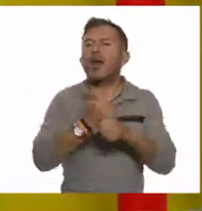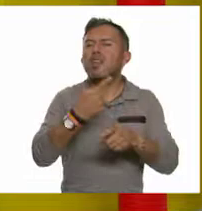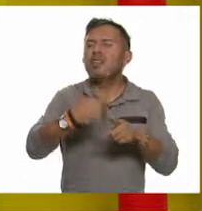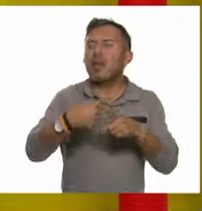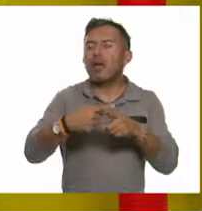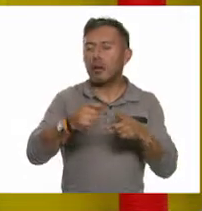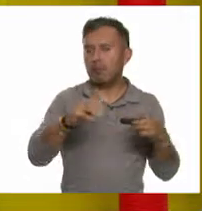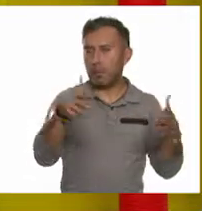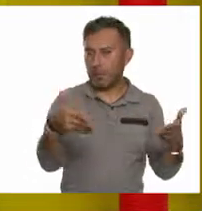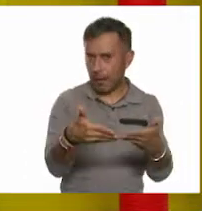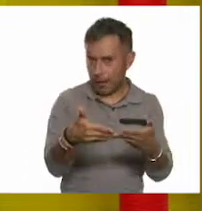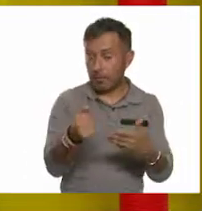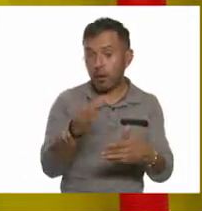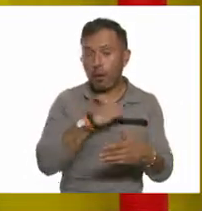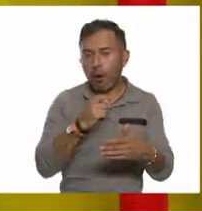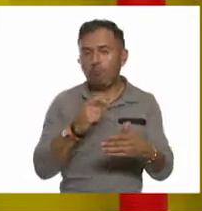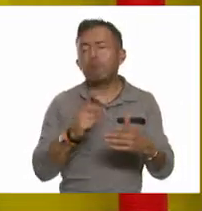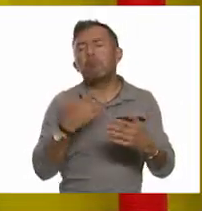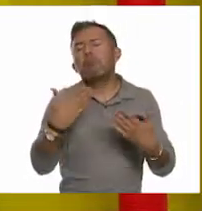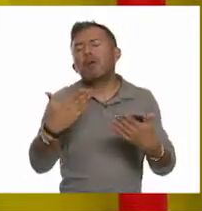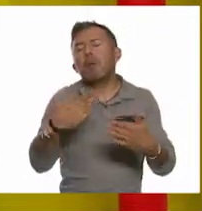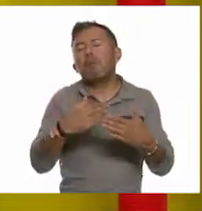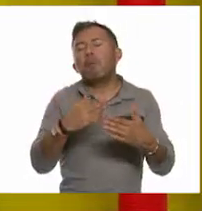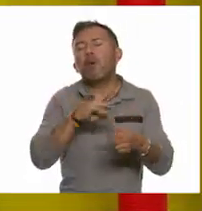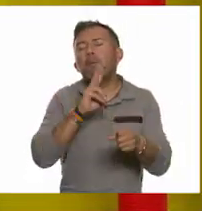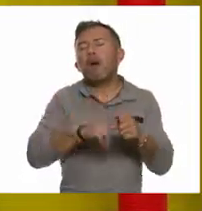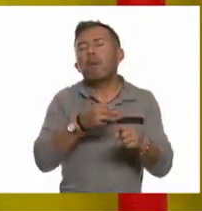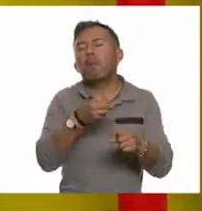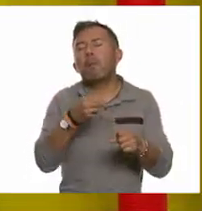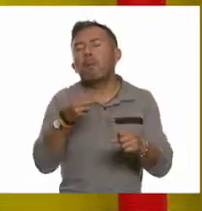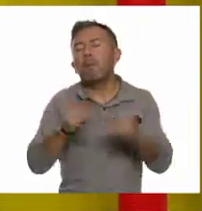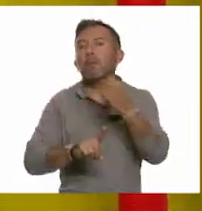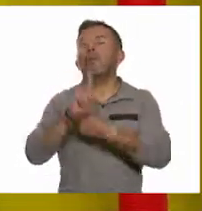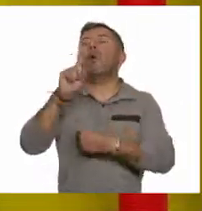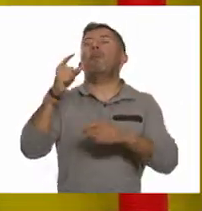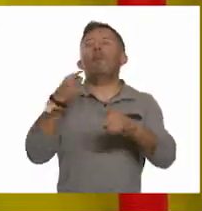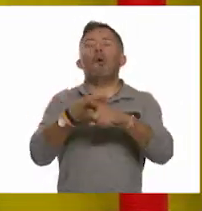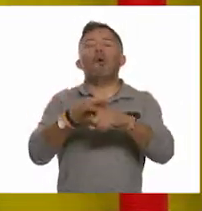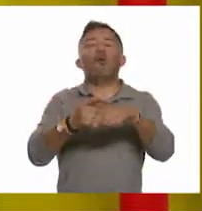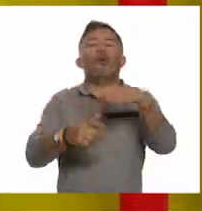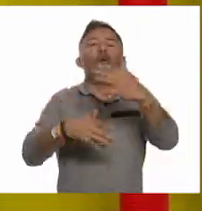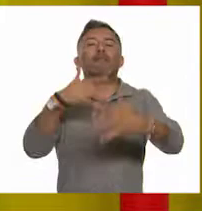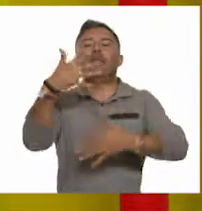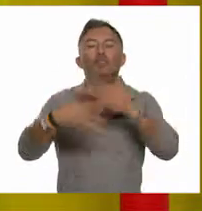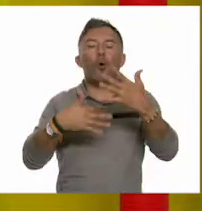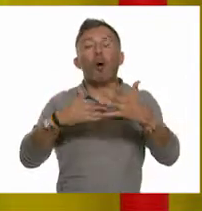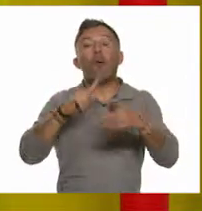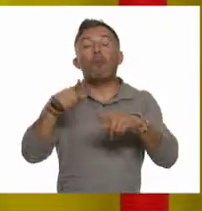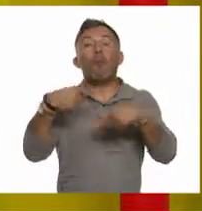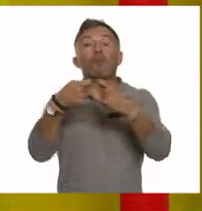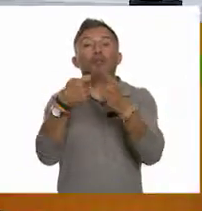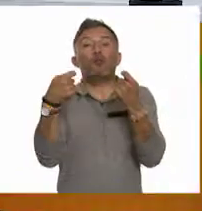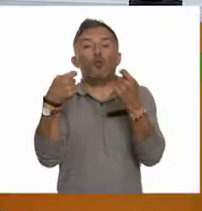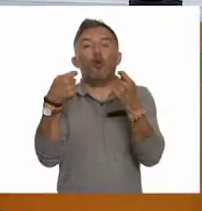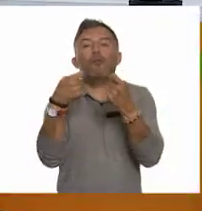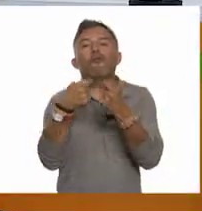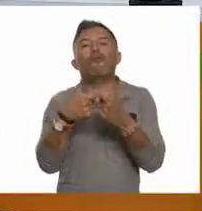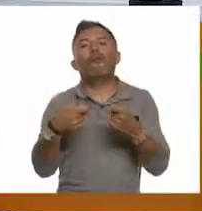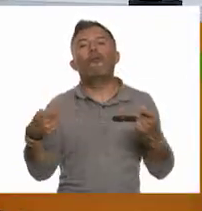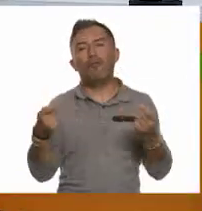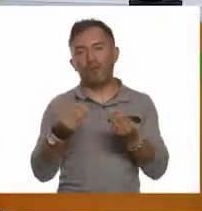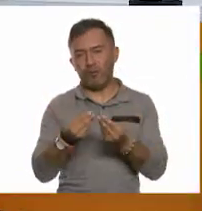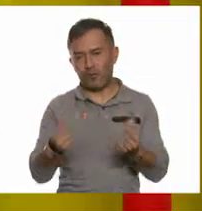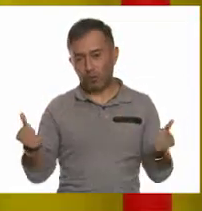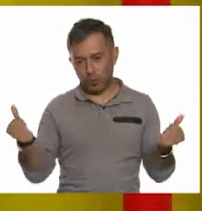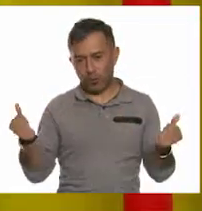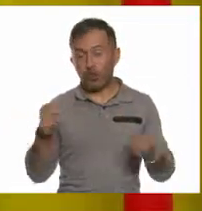normalidad que se verá interrumpida por el conflicto que viene después en el desarrollo o nudo de la historia. En el